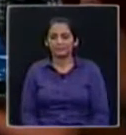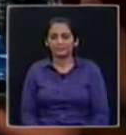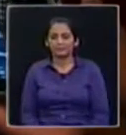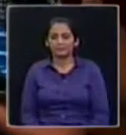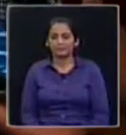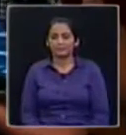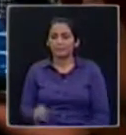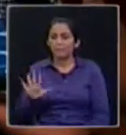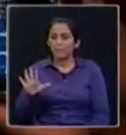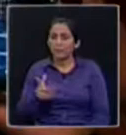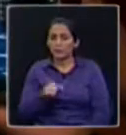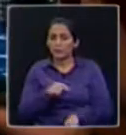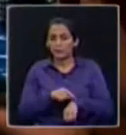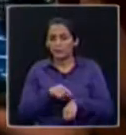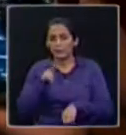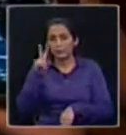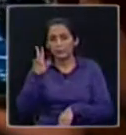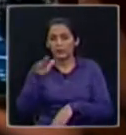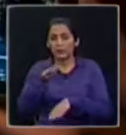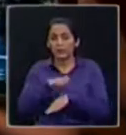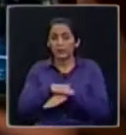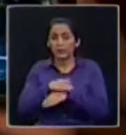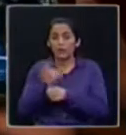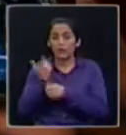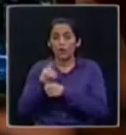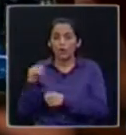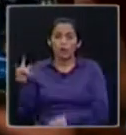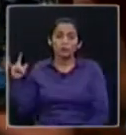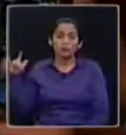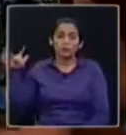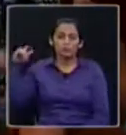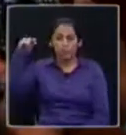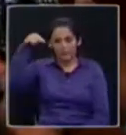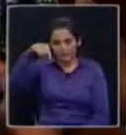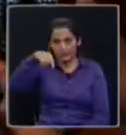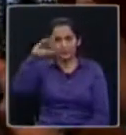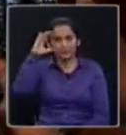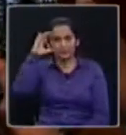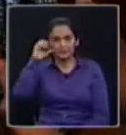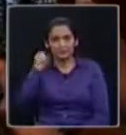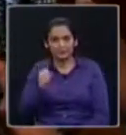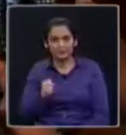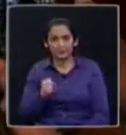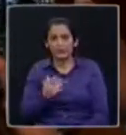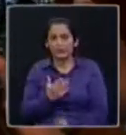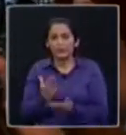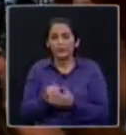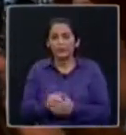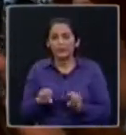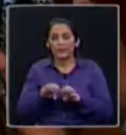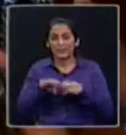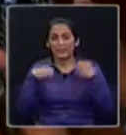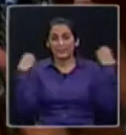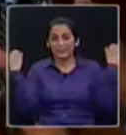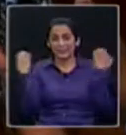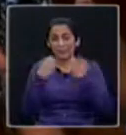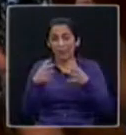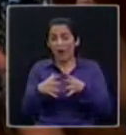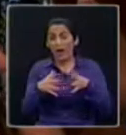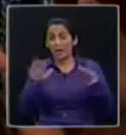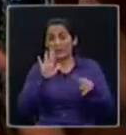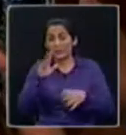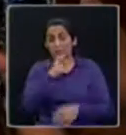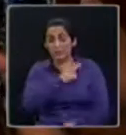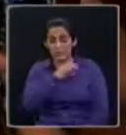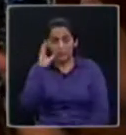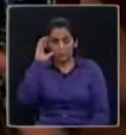aérea, parte la imagen desde la ciudad de Loja y aterriza en nuestra ciudad, en el estadio de la Universidad de Cuenca, para el efecto de los permisos